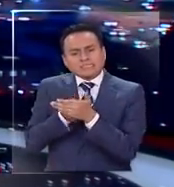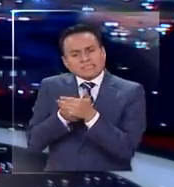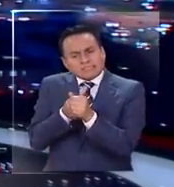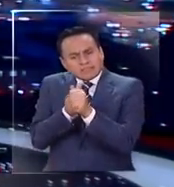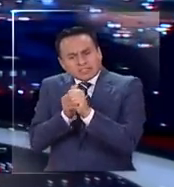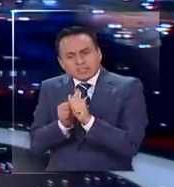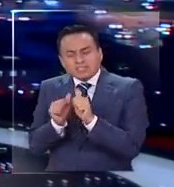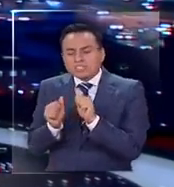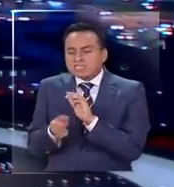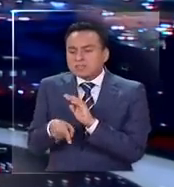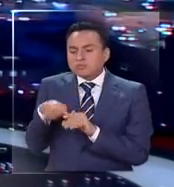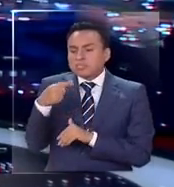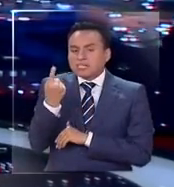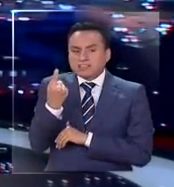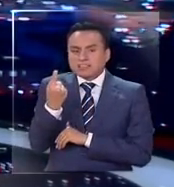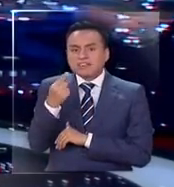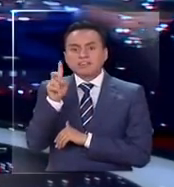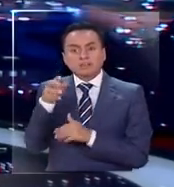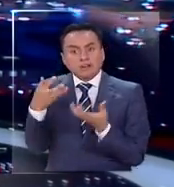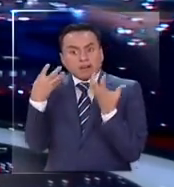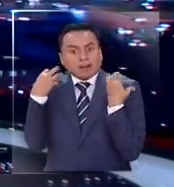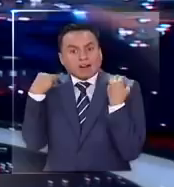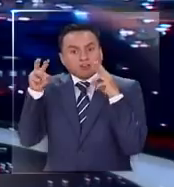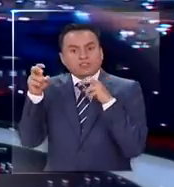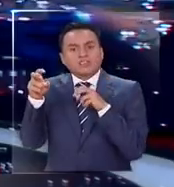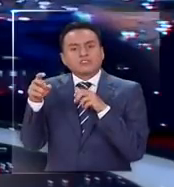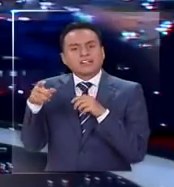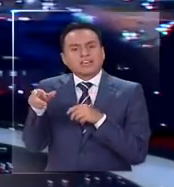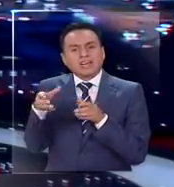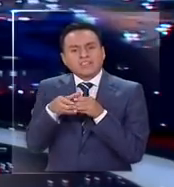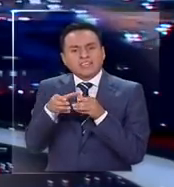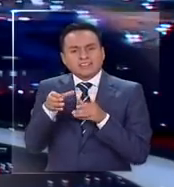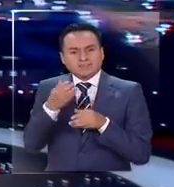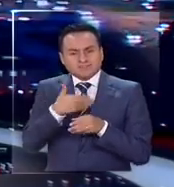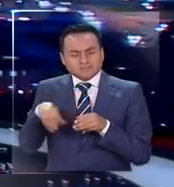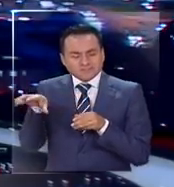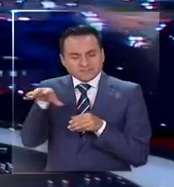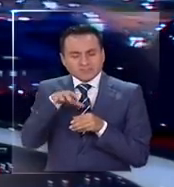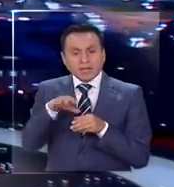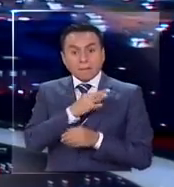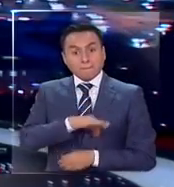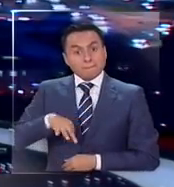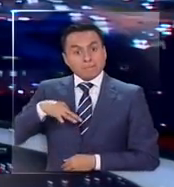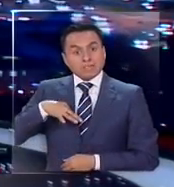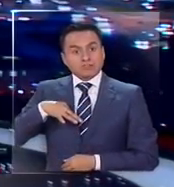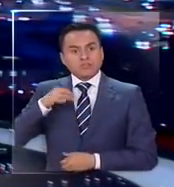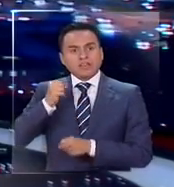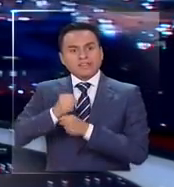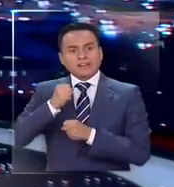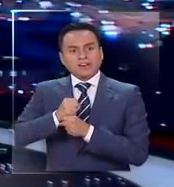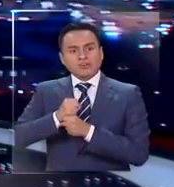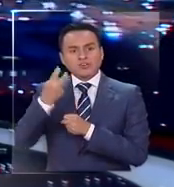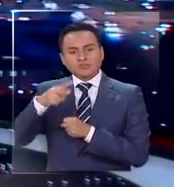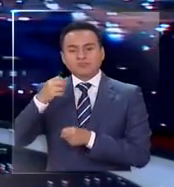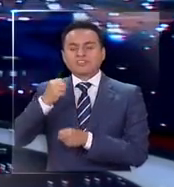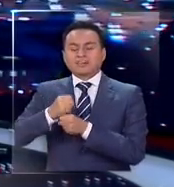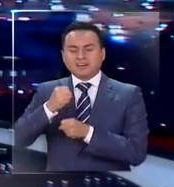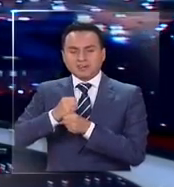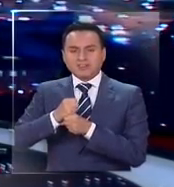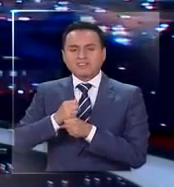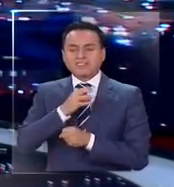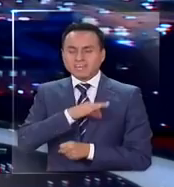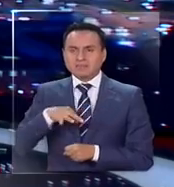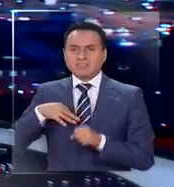este debutante en un cargo dentro del gabinete. Este entonces es el ministro del Trabajo en su trabajo